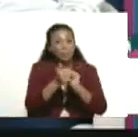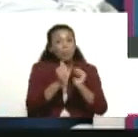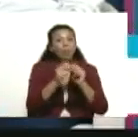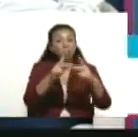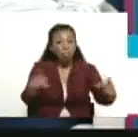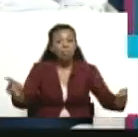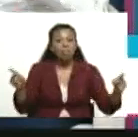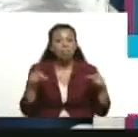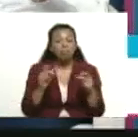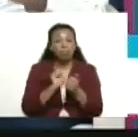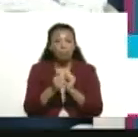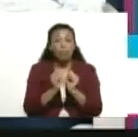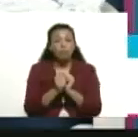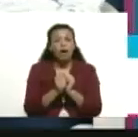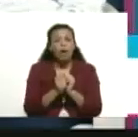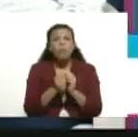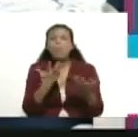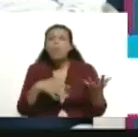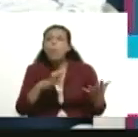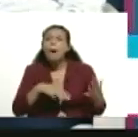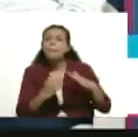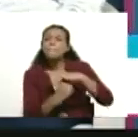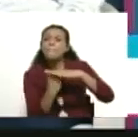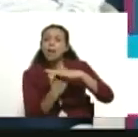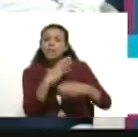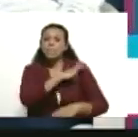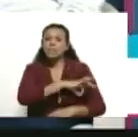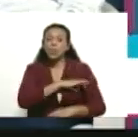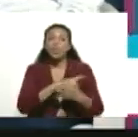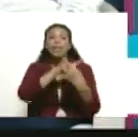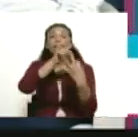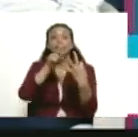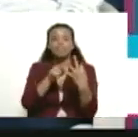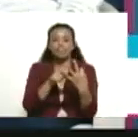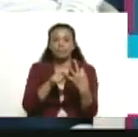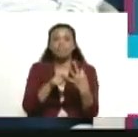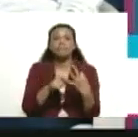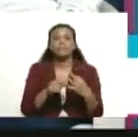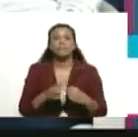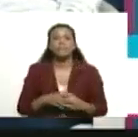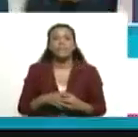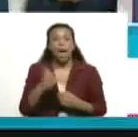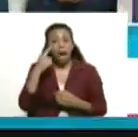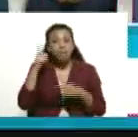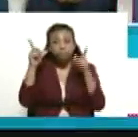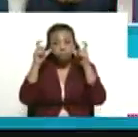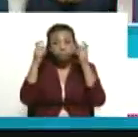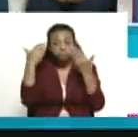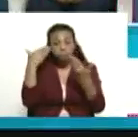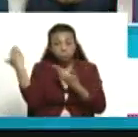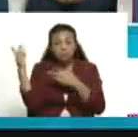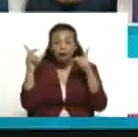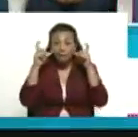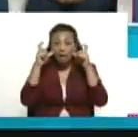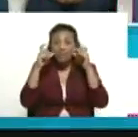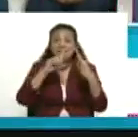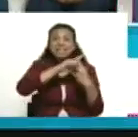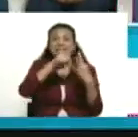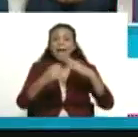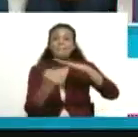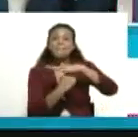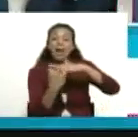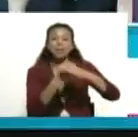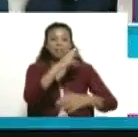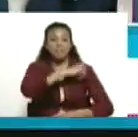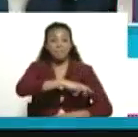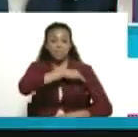canchas deportivas. ¿Cuántas un parque bases de misiones se arreglaron? Tres. ¿Hay imágenes de eso? De las bases de misiones. Tres bases de misiones.